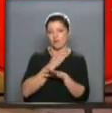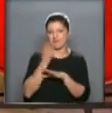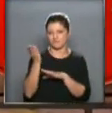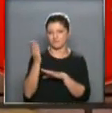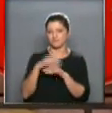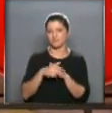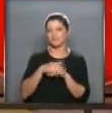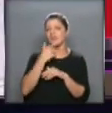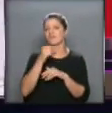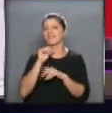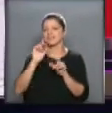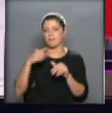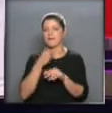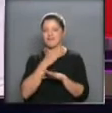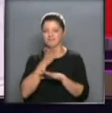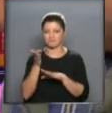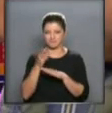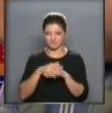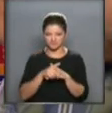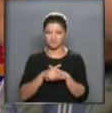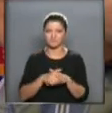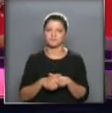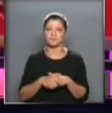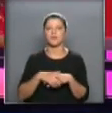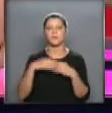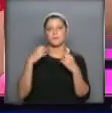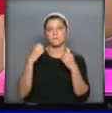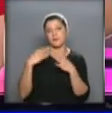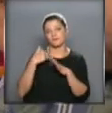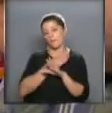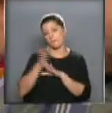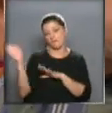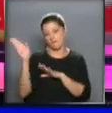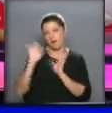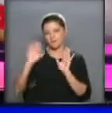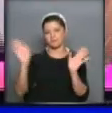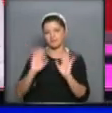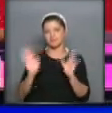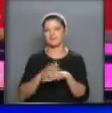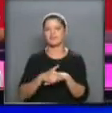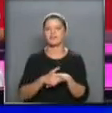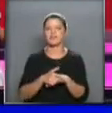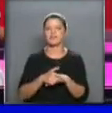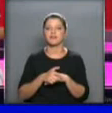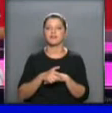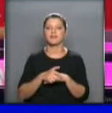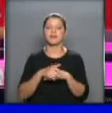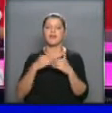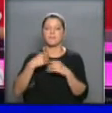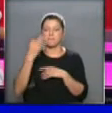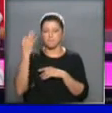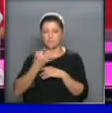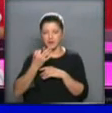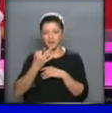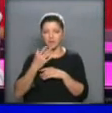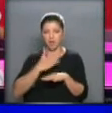Gracias a todos. Gracias a todos por Dani. Muchas gracias. Gracias. Bueno, me voy entonces porque no debería haber trabajado si es todo eso. La realidad es que me pasa